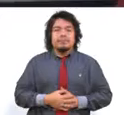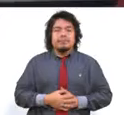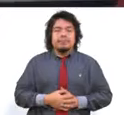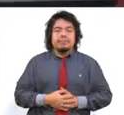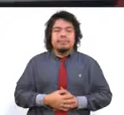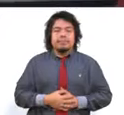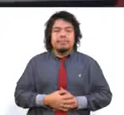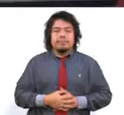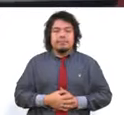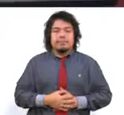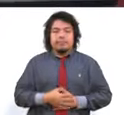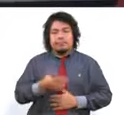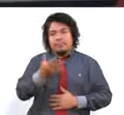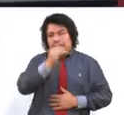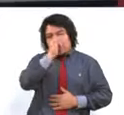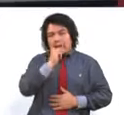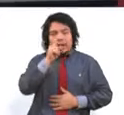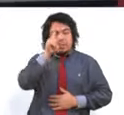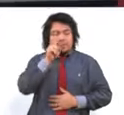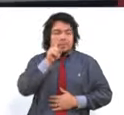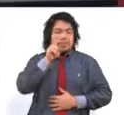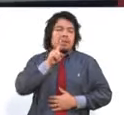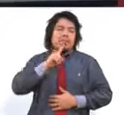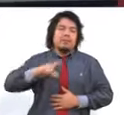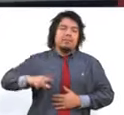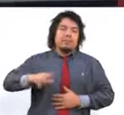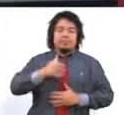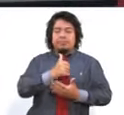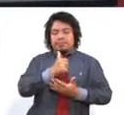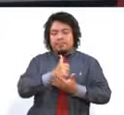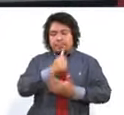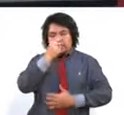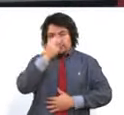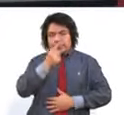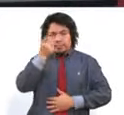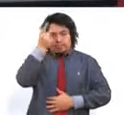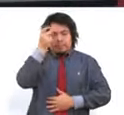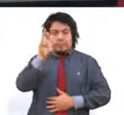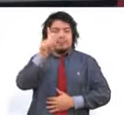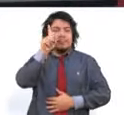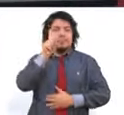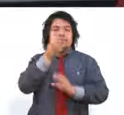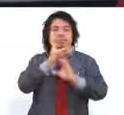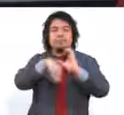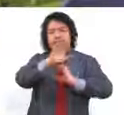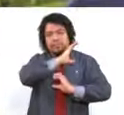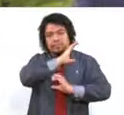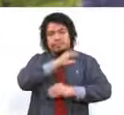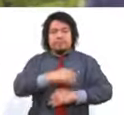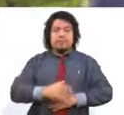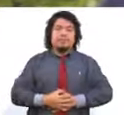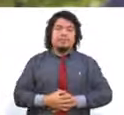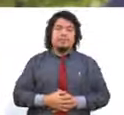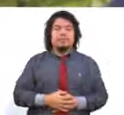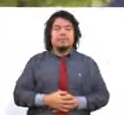Preside este acto la jefa de gobierno de la Ciudad de México, doctora Claudia Sheinbaum Pardo.